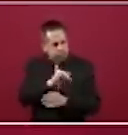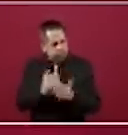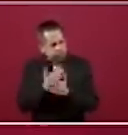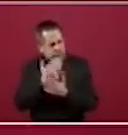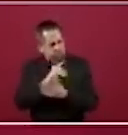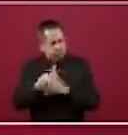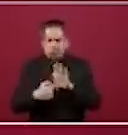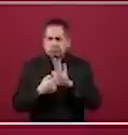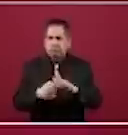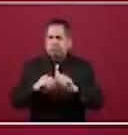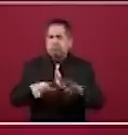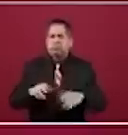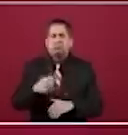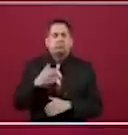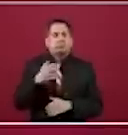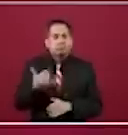Y ya